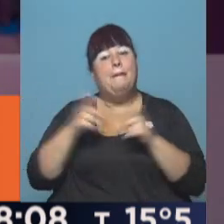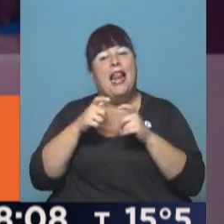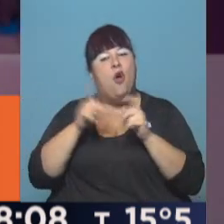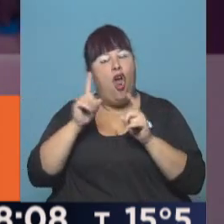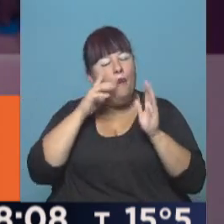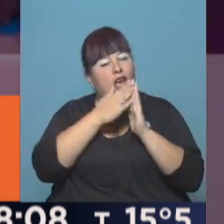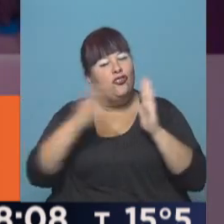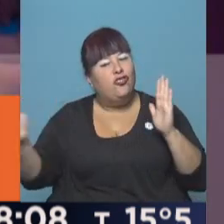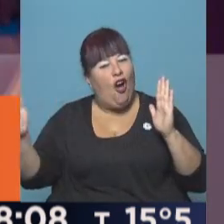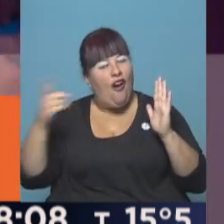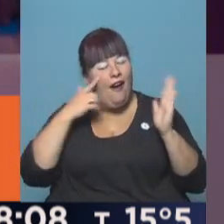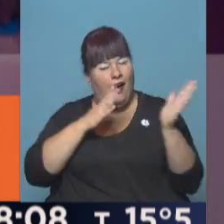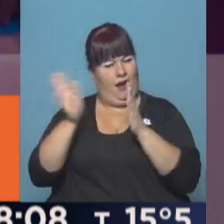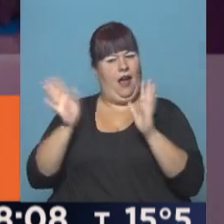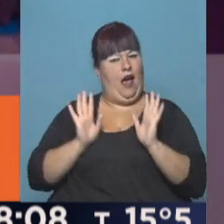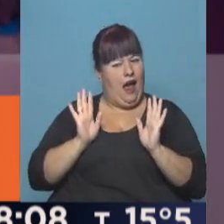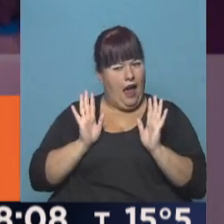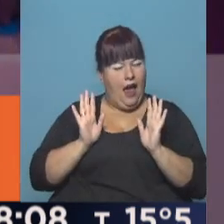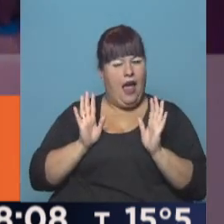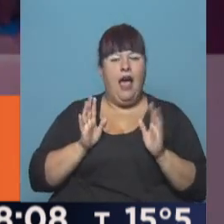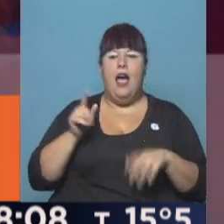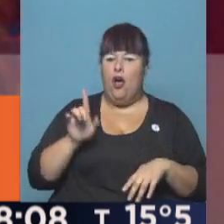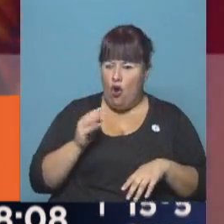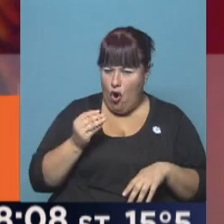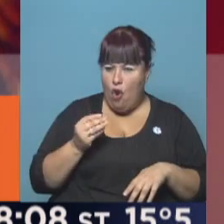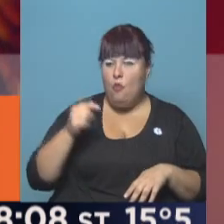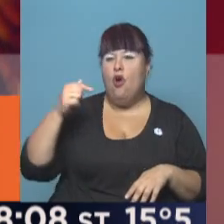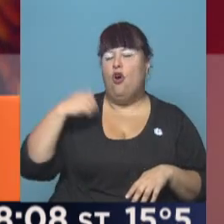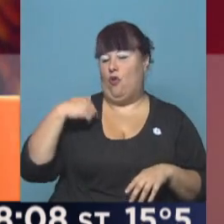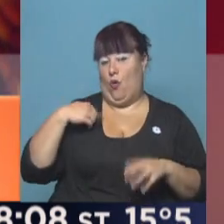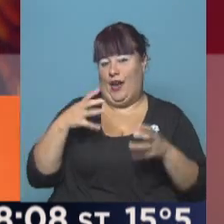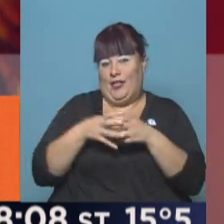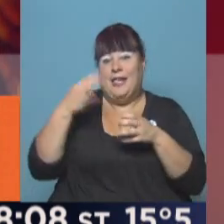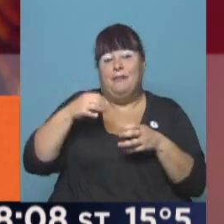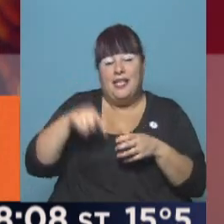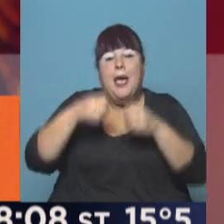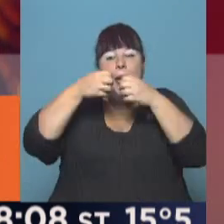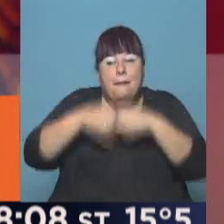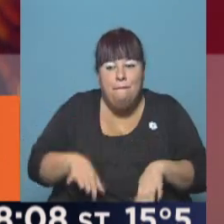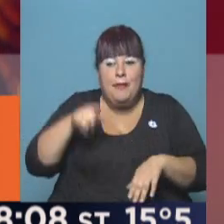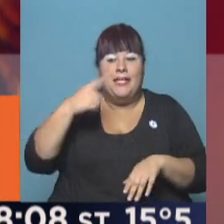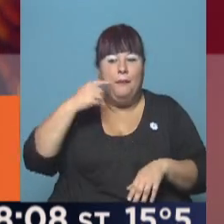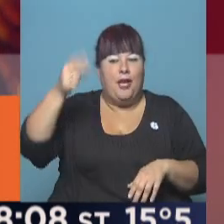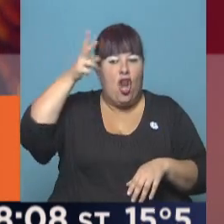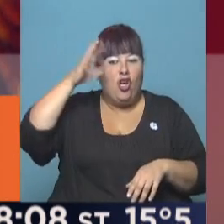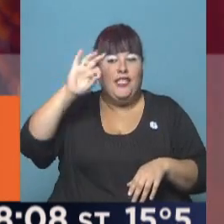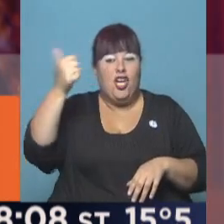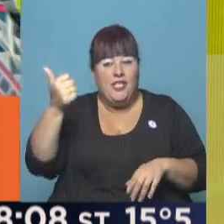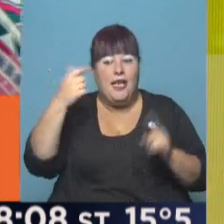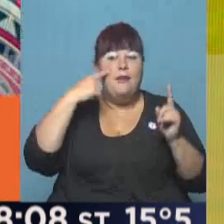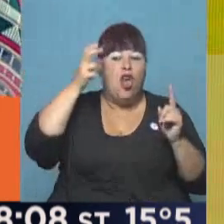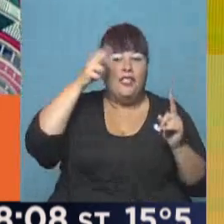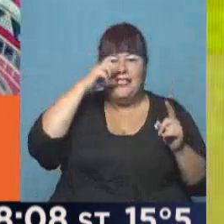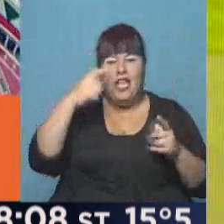foto, tenés que correr el poco y decir, nuestro fenómeno peculiar empezó entonces en 1806 y 1807.